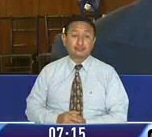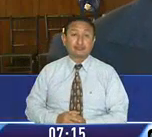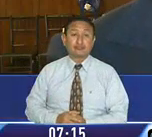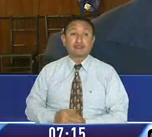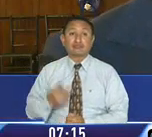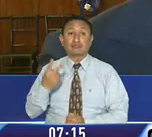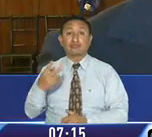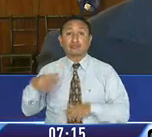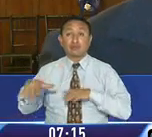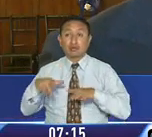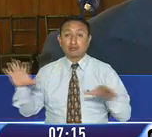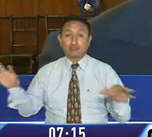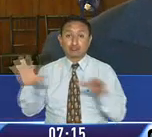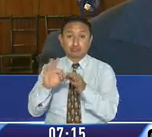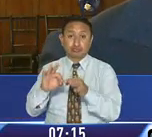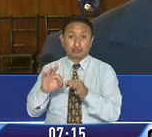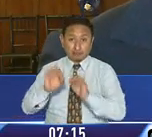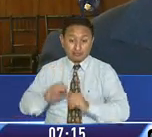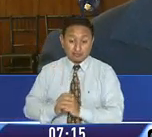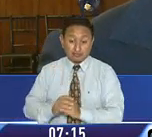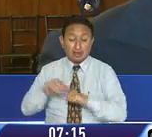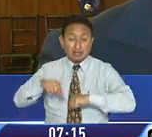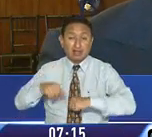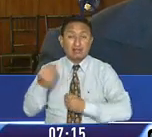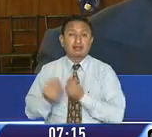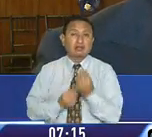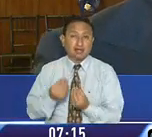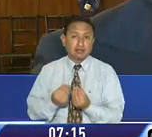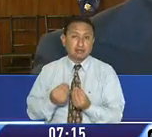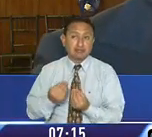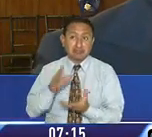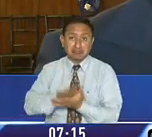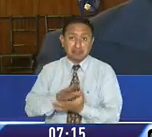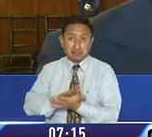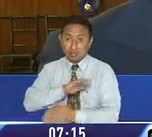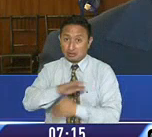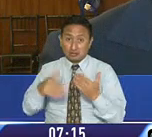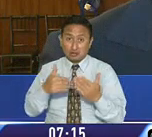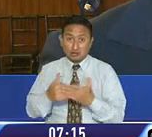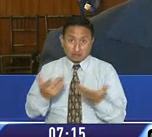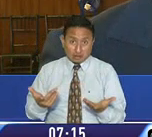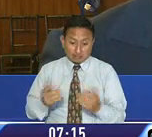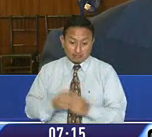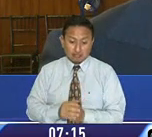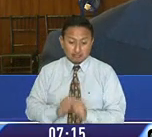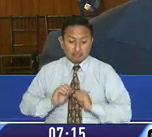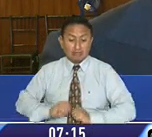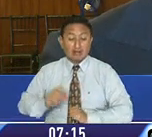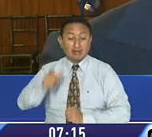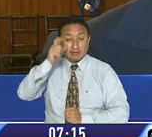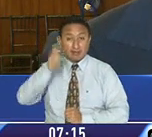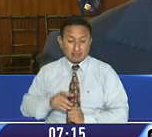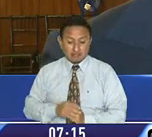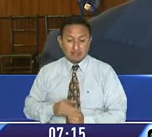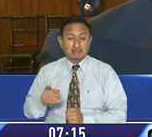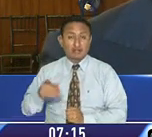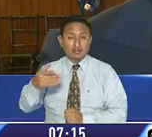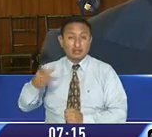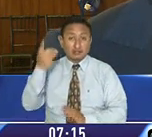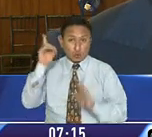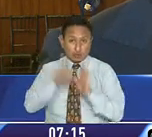dos acciones y lo que compete en estos momentos, creo yo, para tranquilidad de la Asamblea y los ecuatorianos, es que se dé un archivo